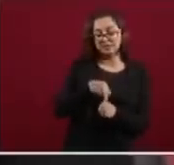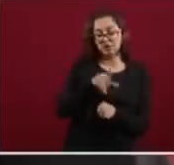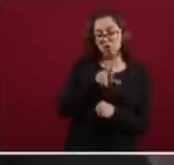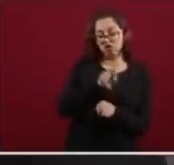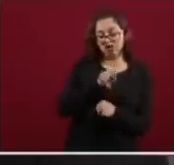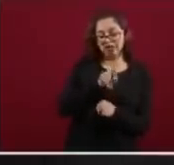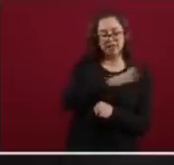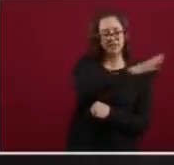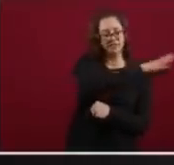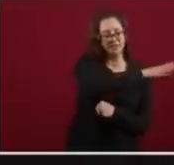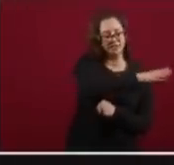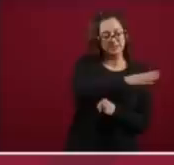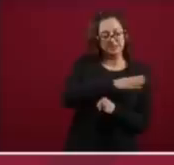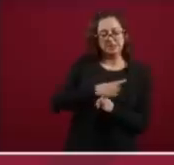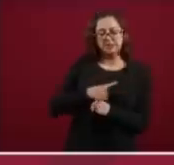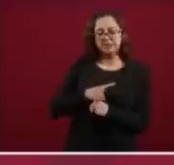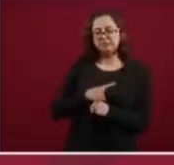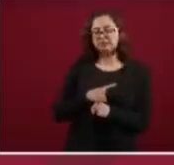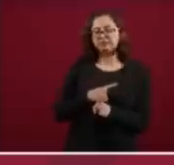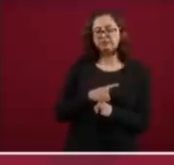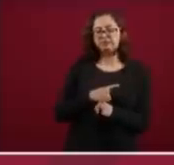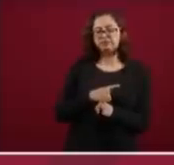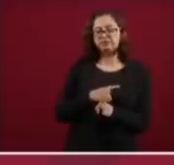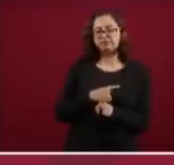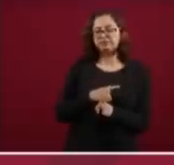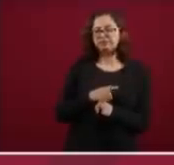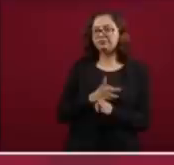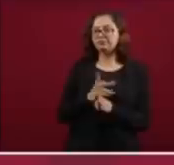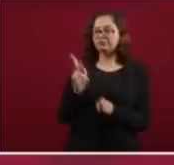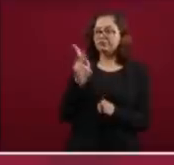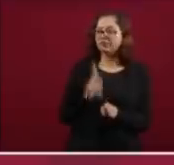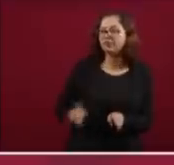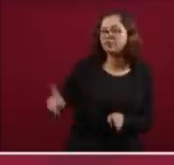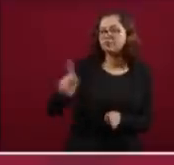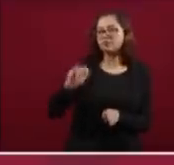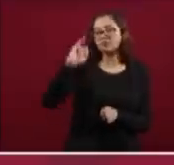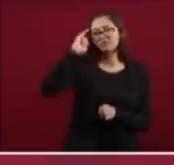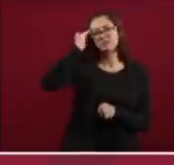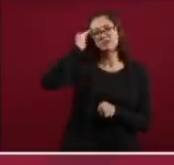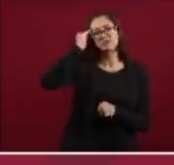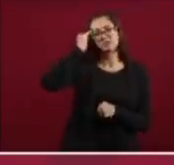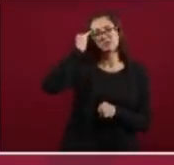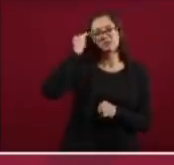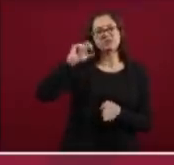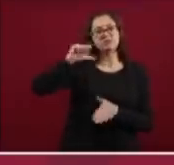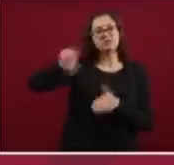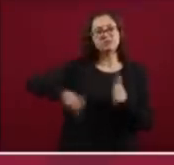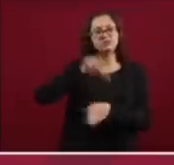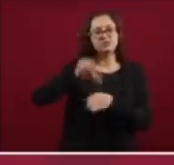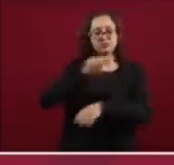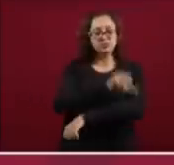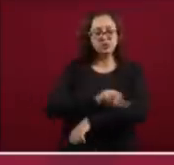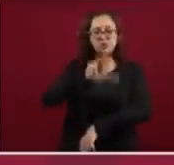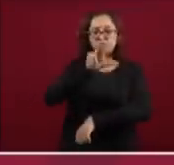tenían vida los centros coordinadores indigenistas